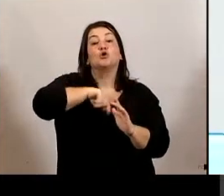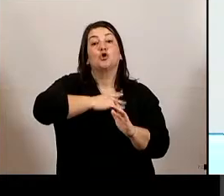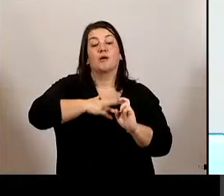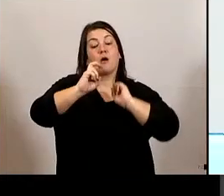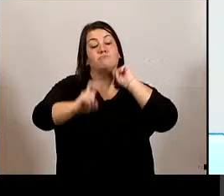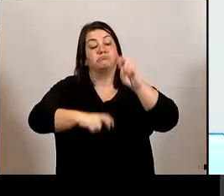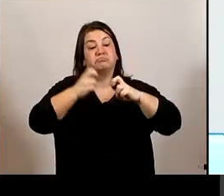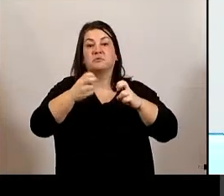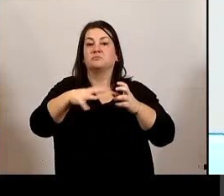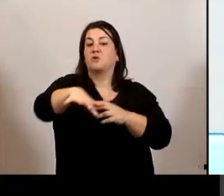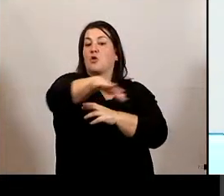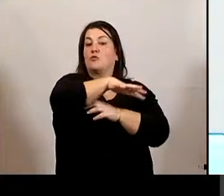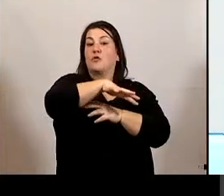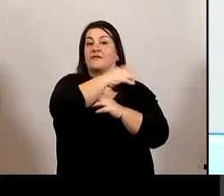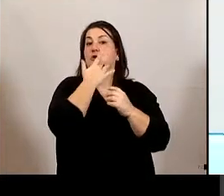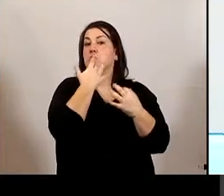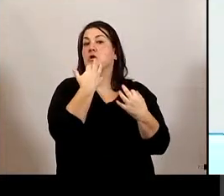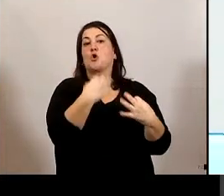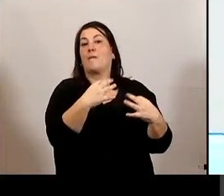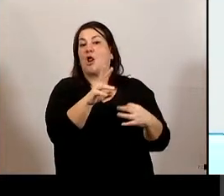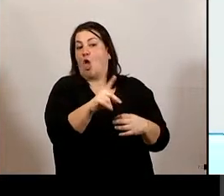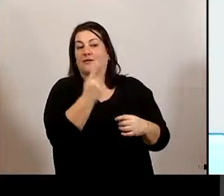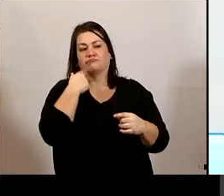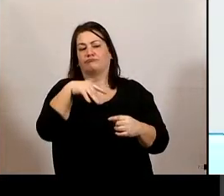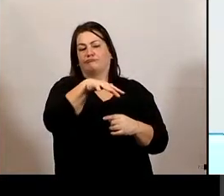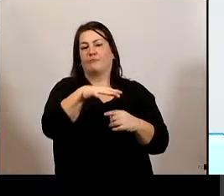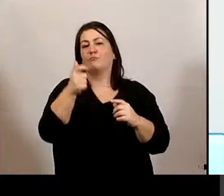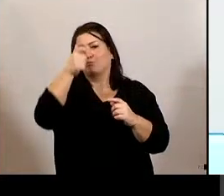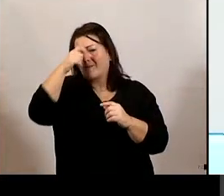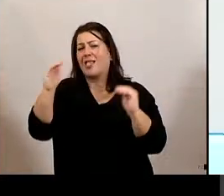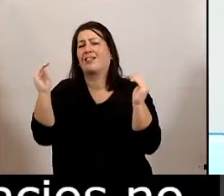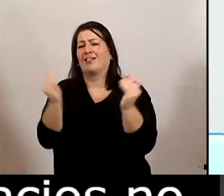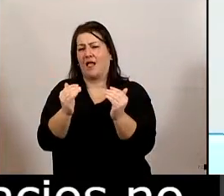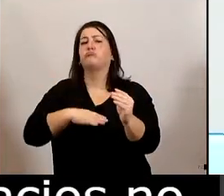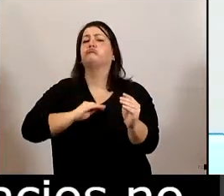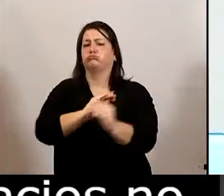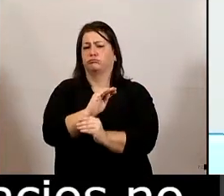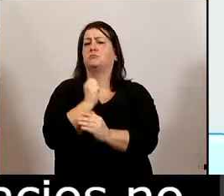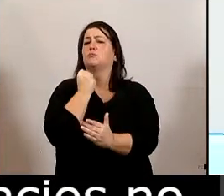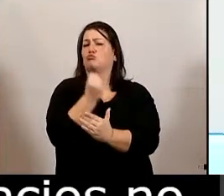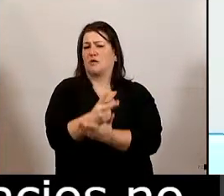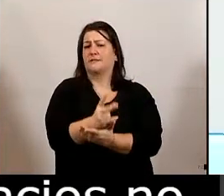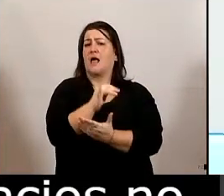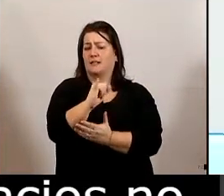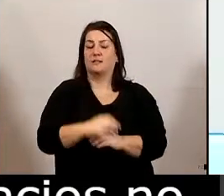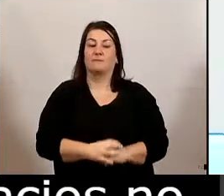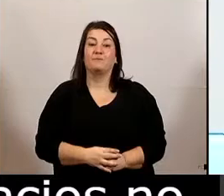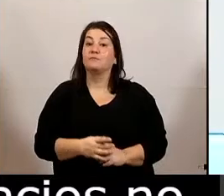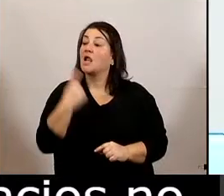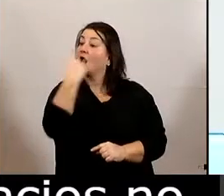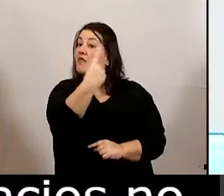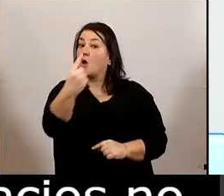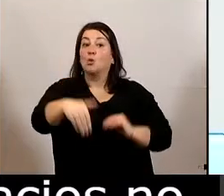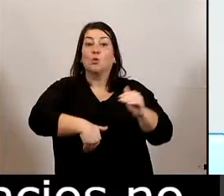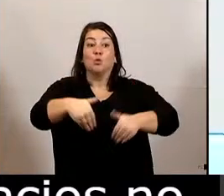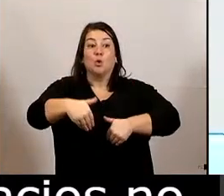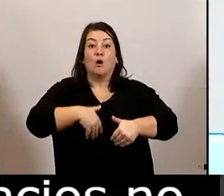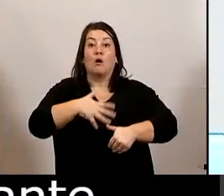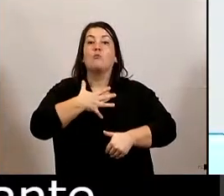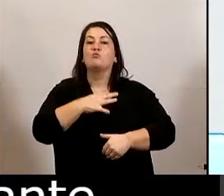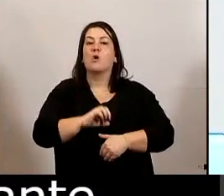espectáculos en espacios no convencionales y en poblaciones pequeñas. Cada solicitante podrá obtener